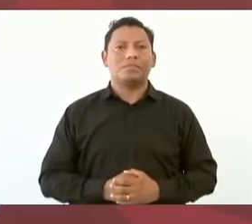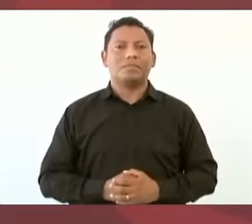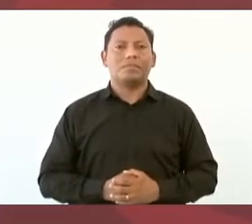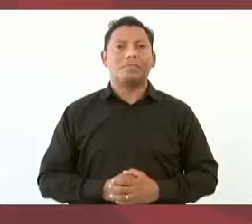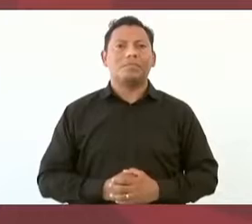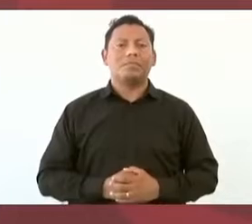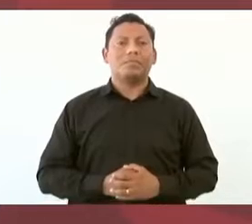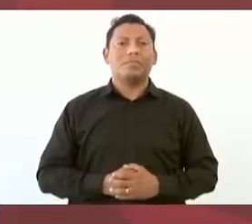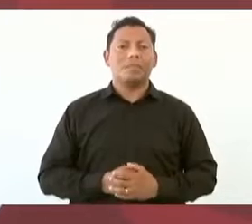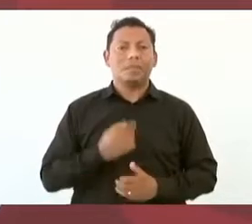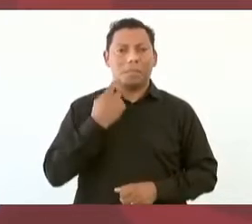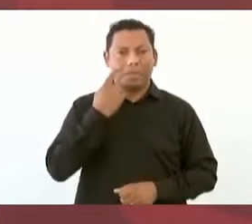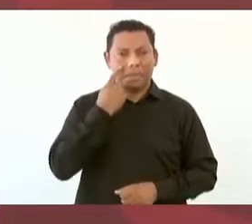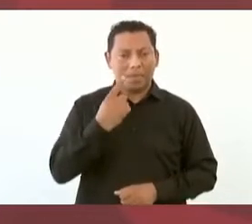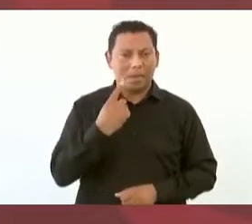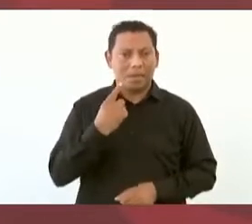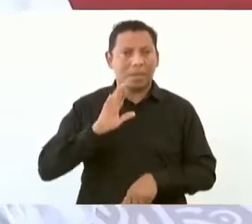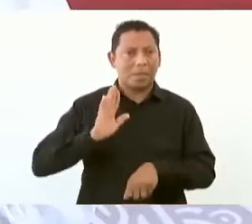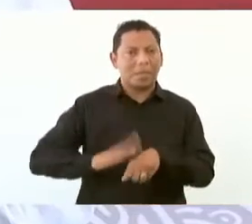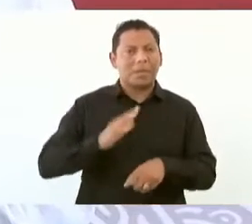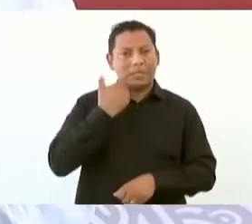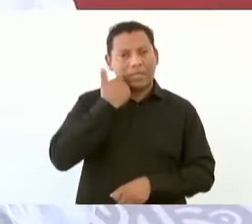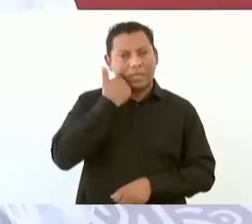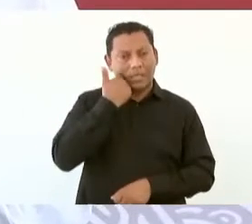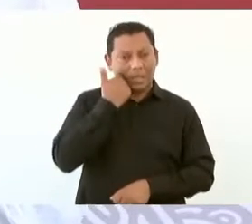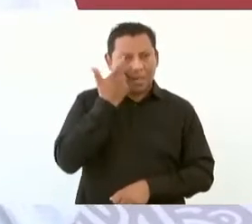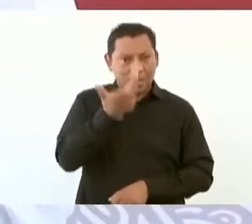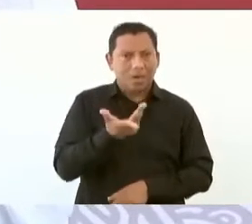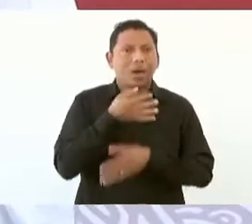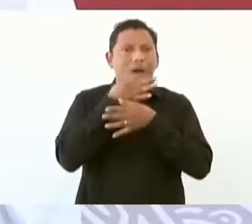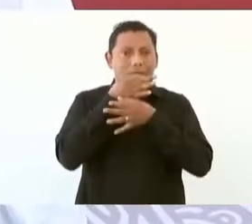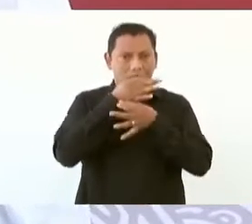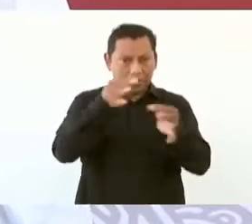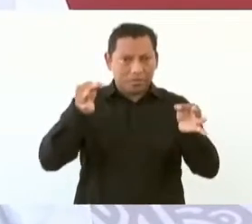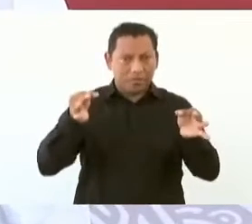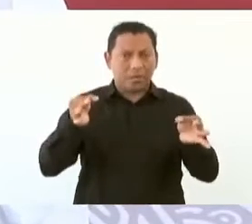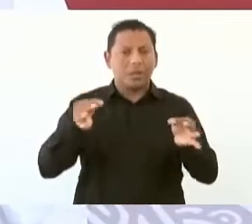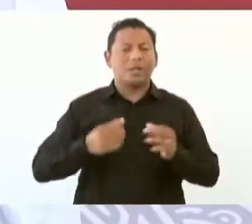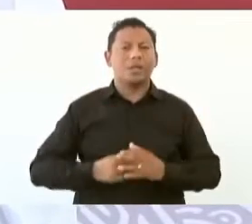Y algo que quiero también informarles.